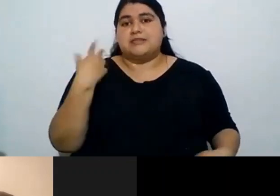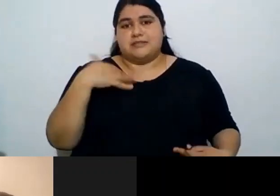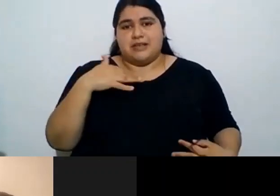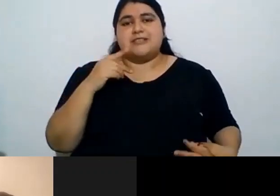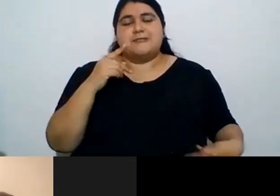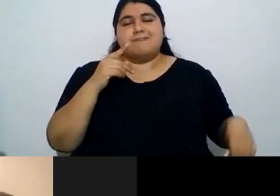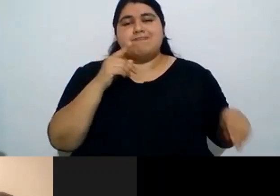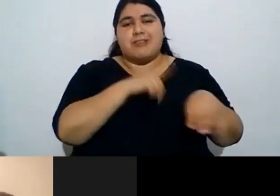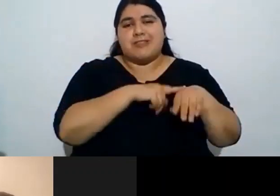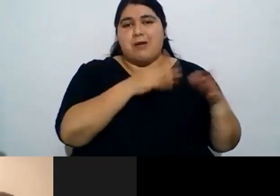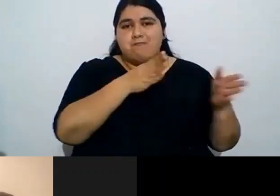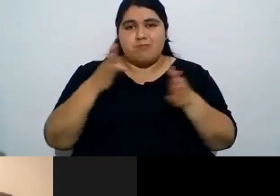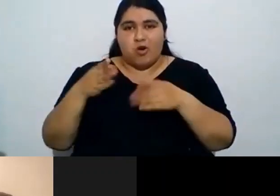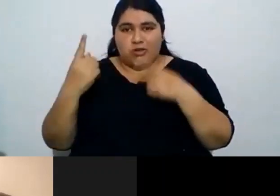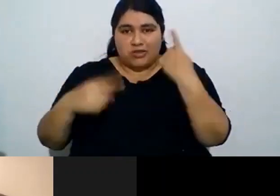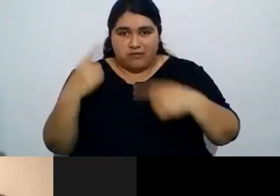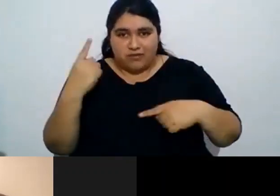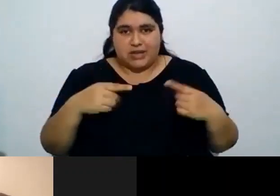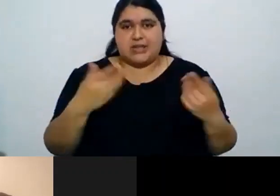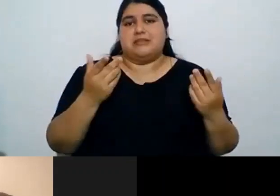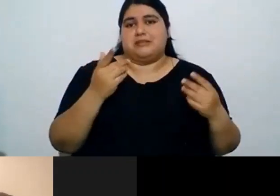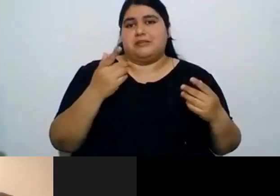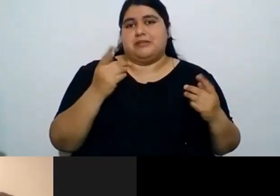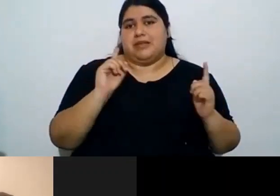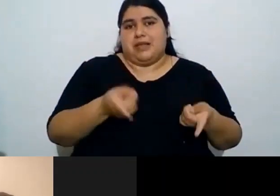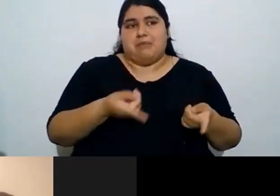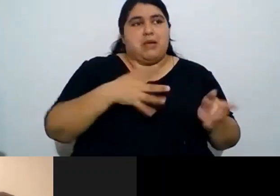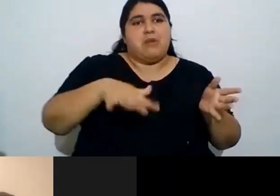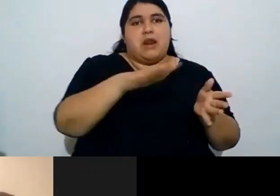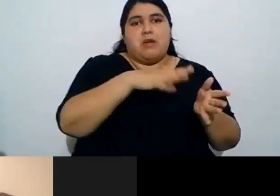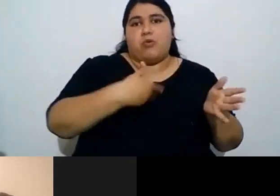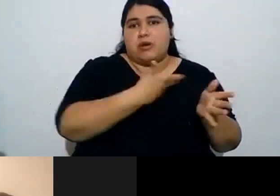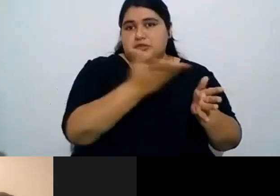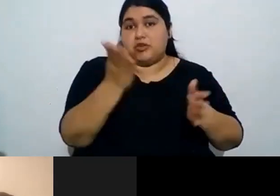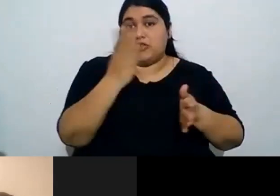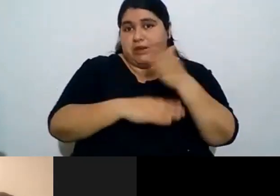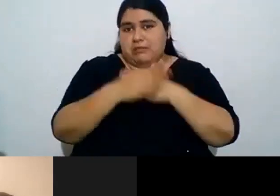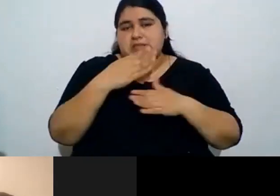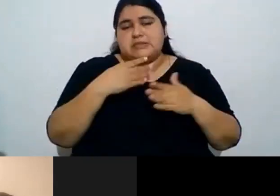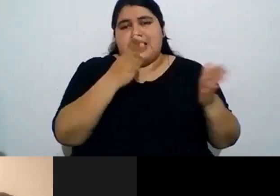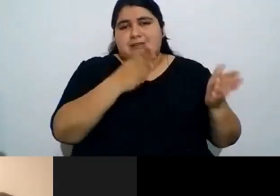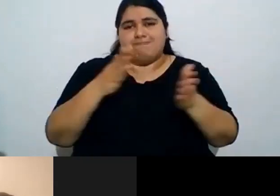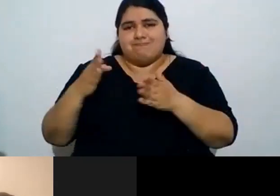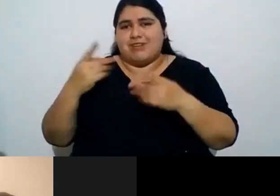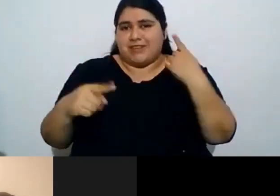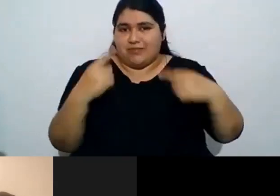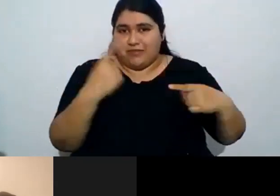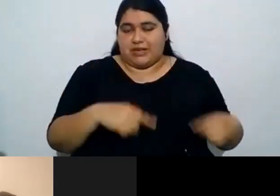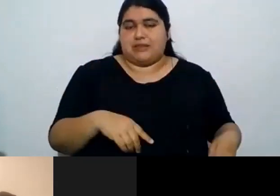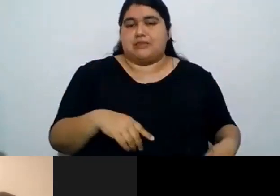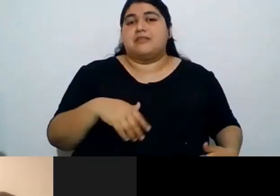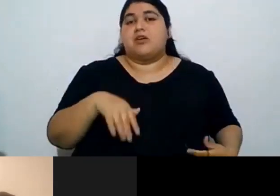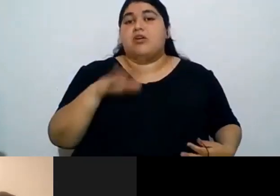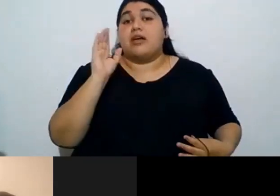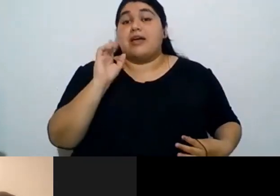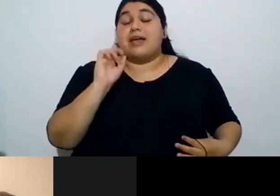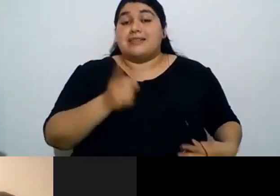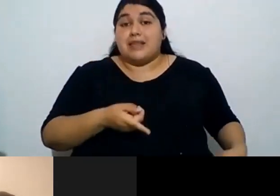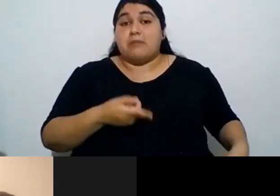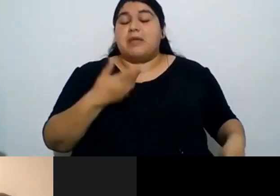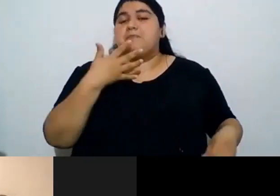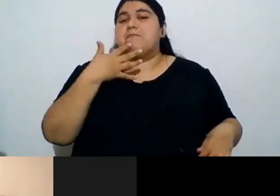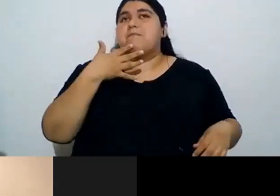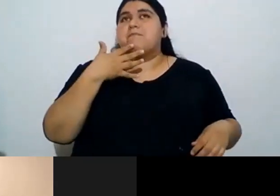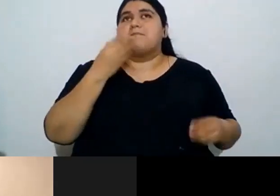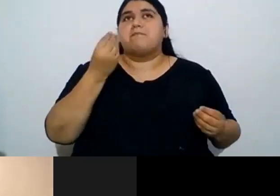fases y distintas fases también para la población con discapacidad. Una de esas primeras fases para entender el marco